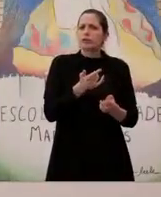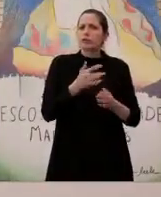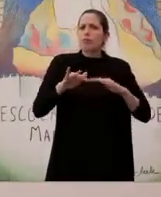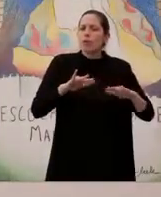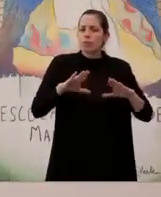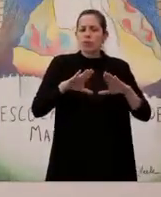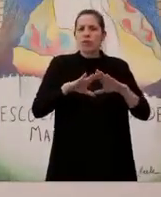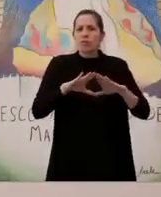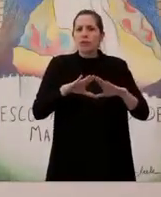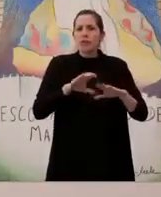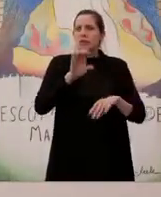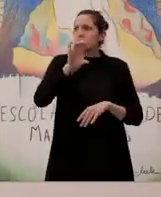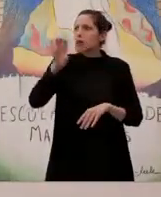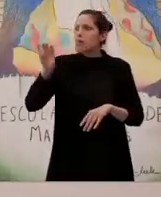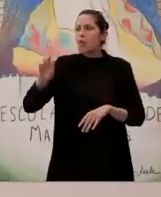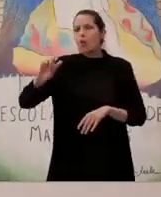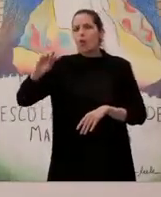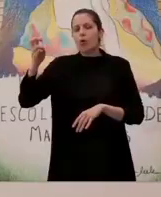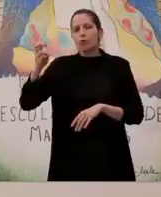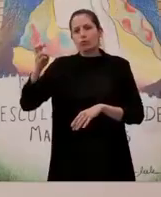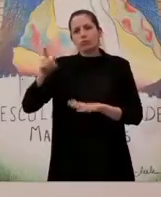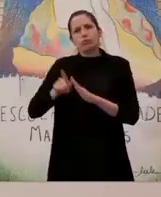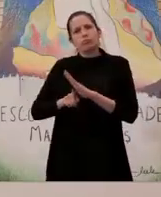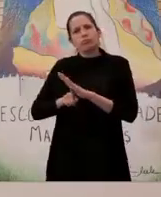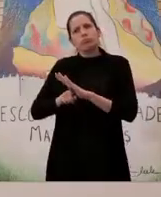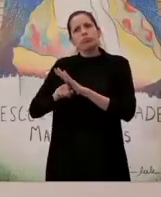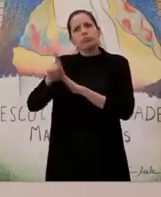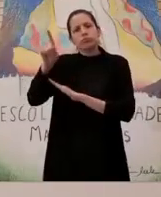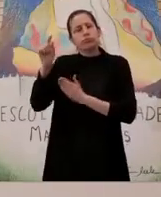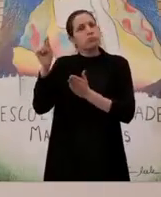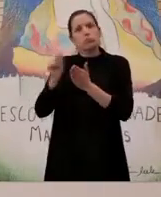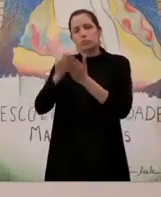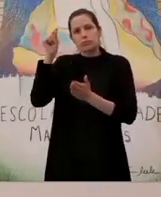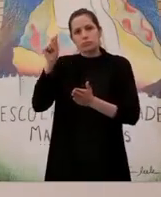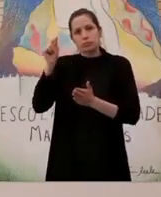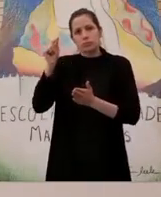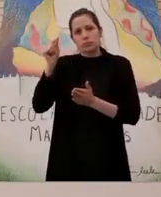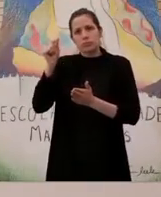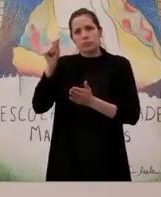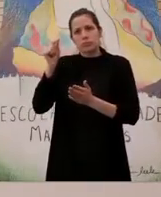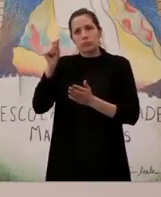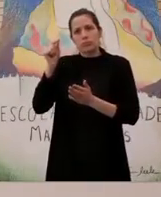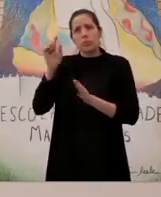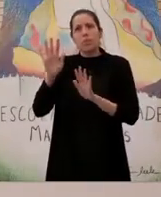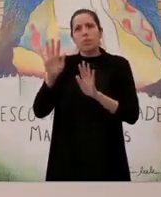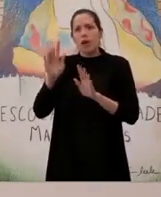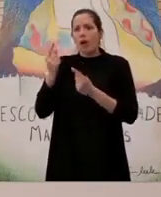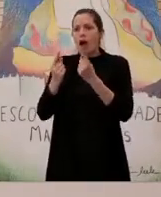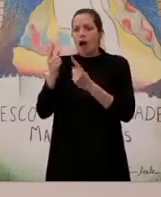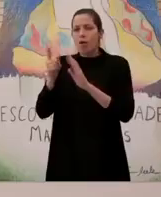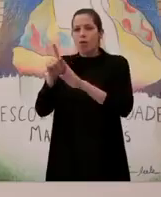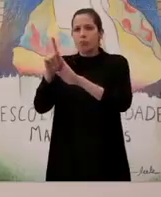están avanzando en países a nivel acelerado con retrocesos inmensos porque